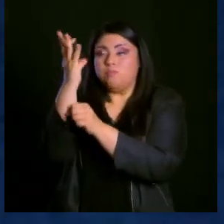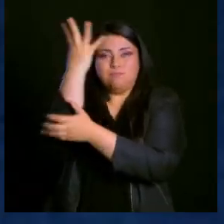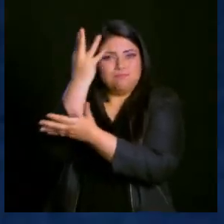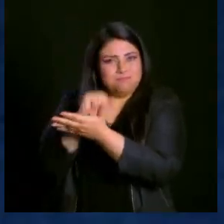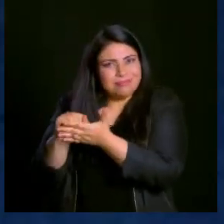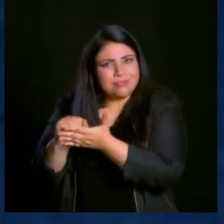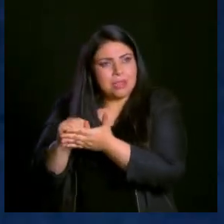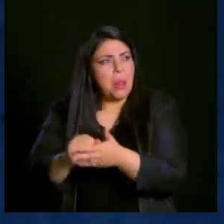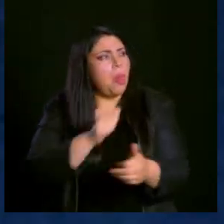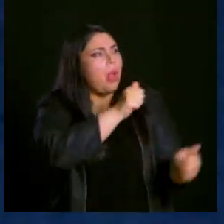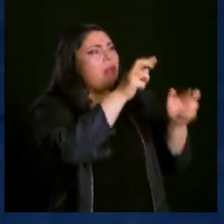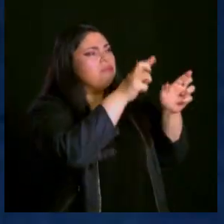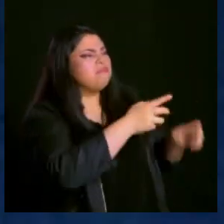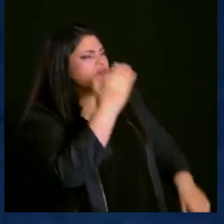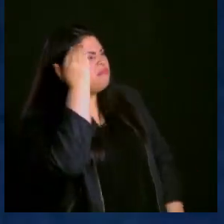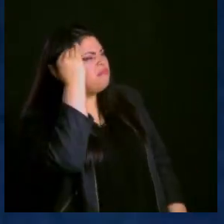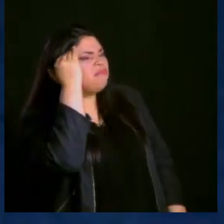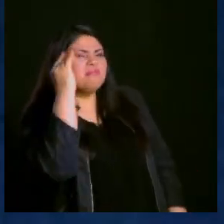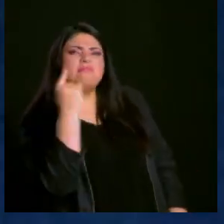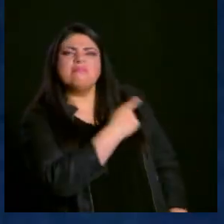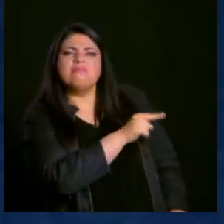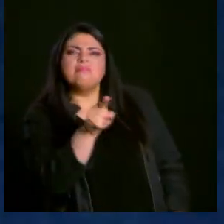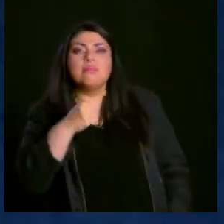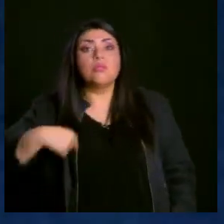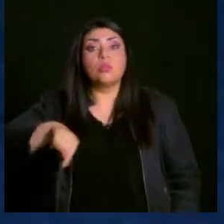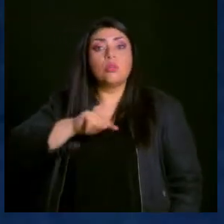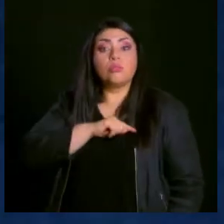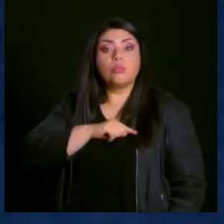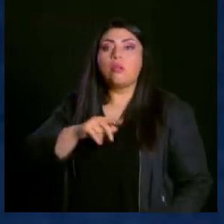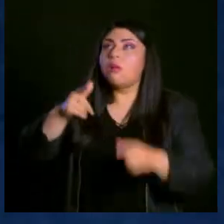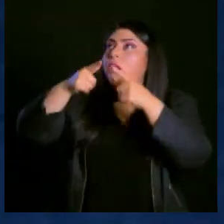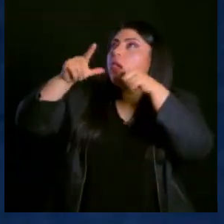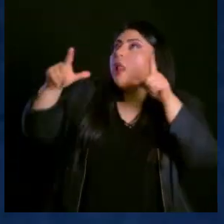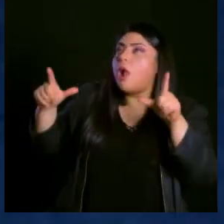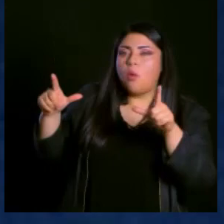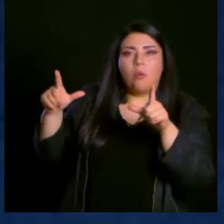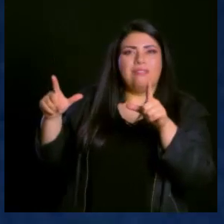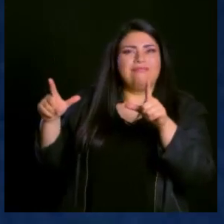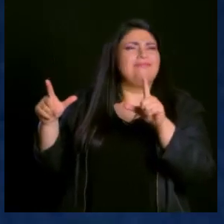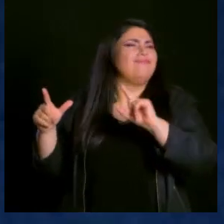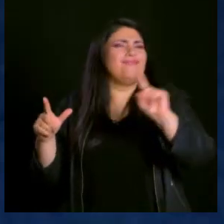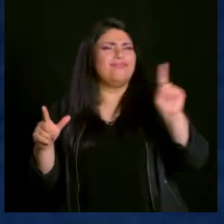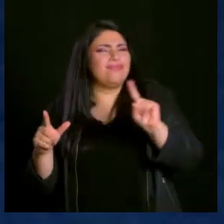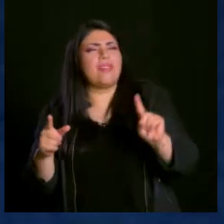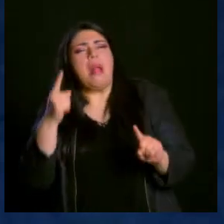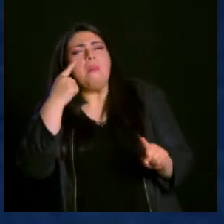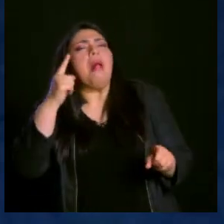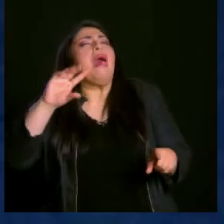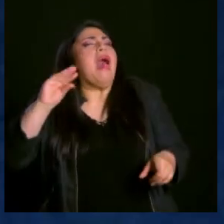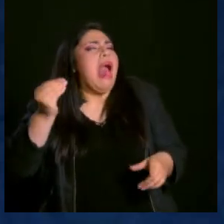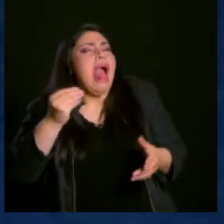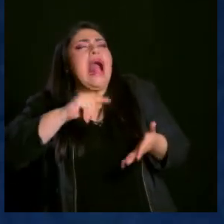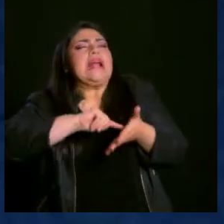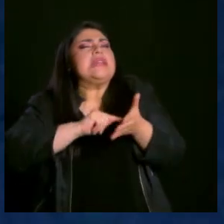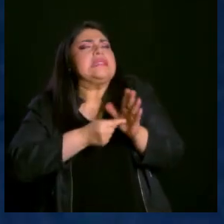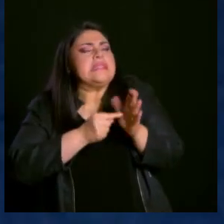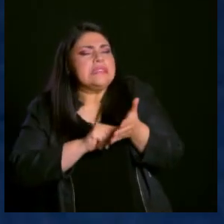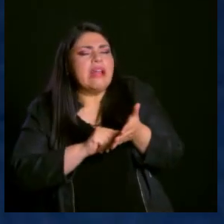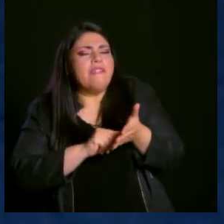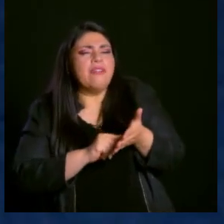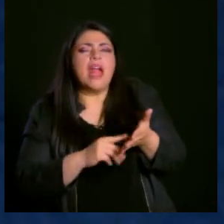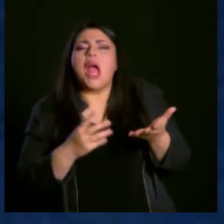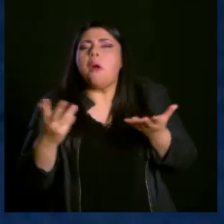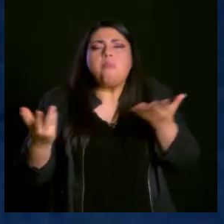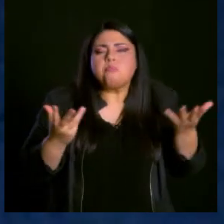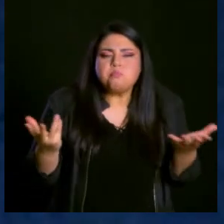y lo que las personas piensan de afuera es que nosotros somos la iglesia que simplemente hablan lenguas pero de Grecia Pentecostal o lo que a la gente